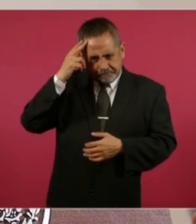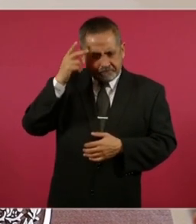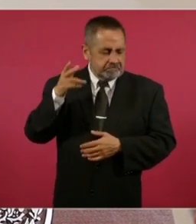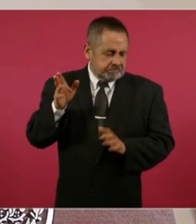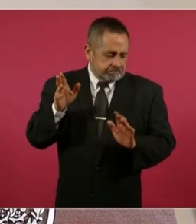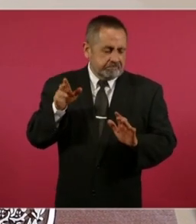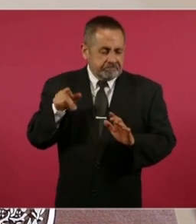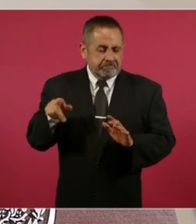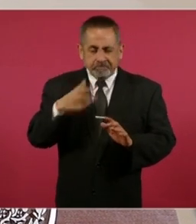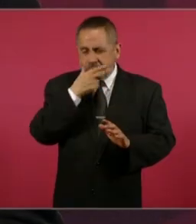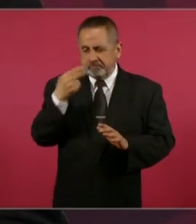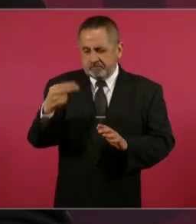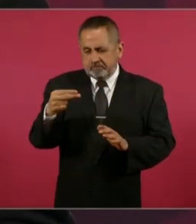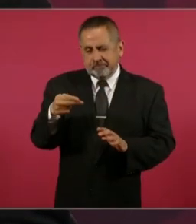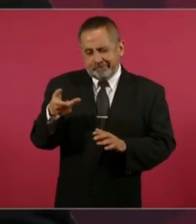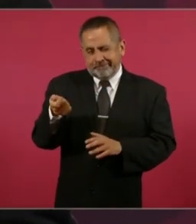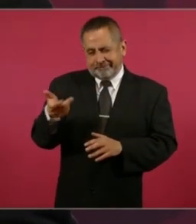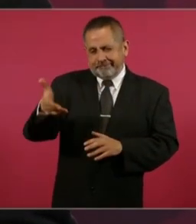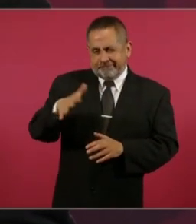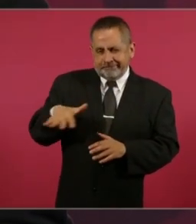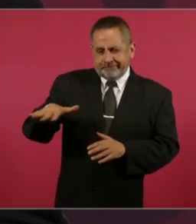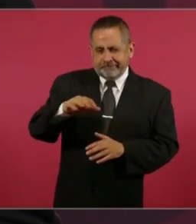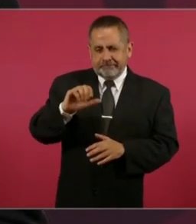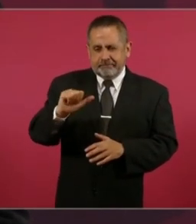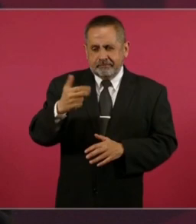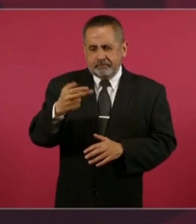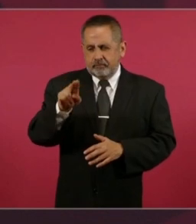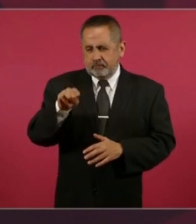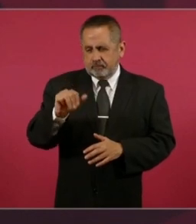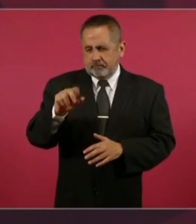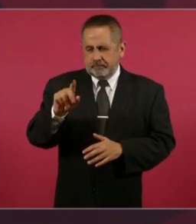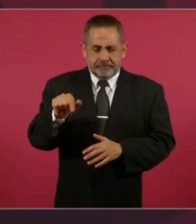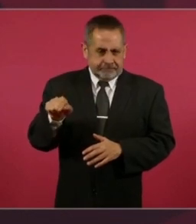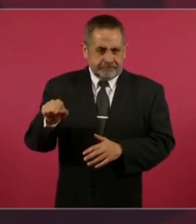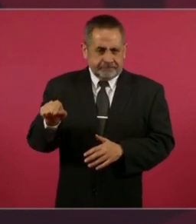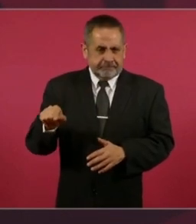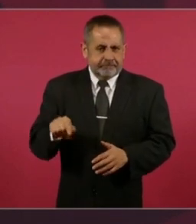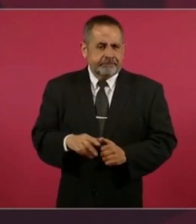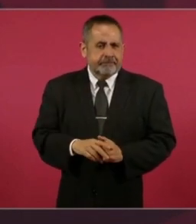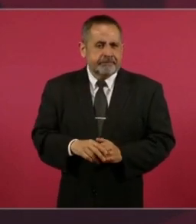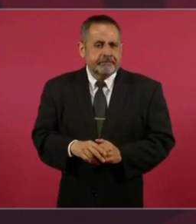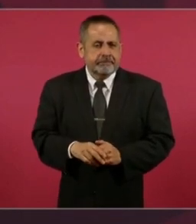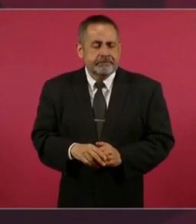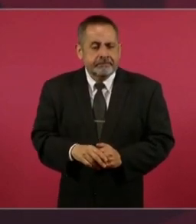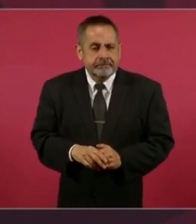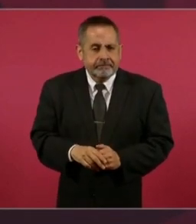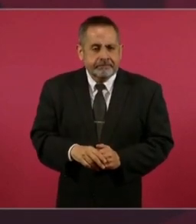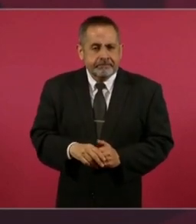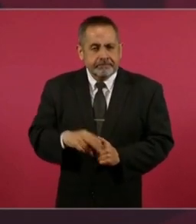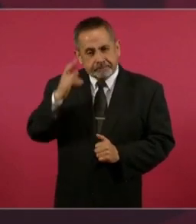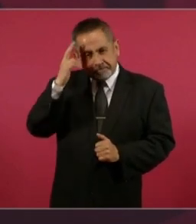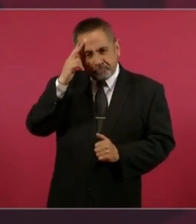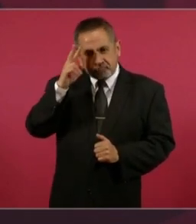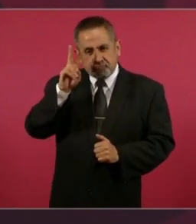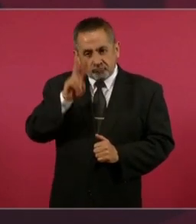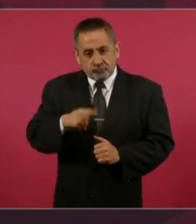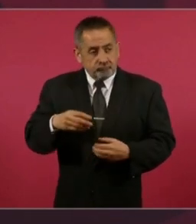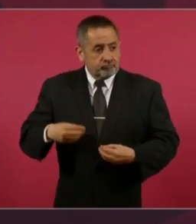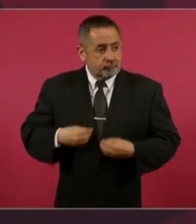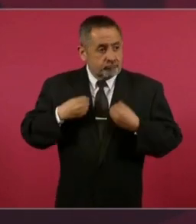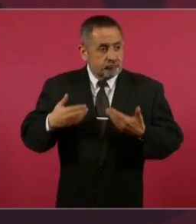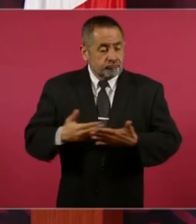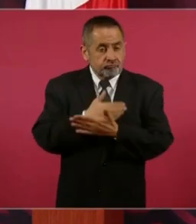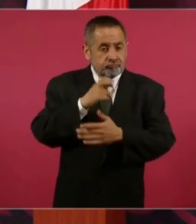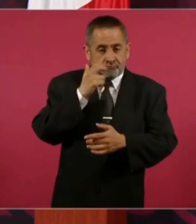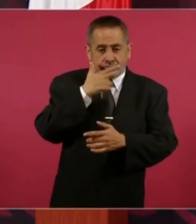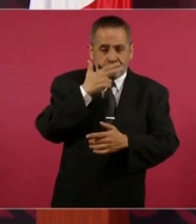Aunque por eso se llama estación Ahumada aunque no era de chihuagua era de